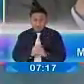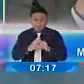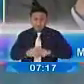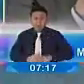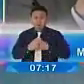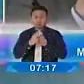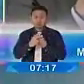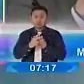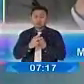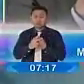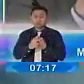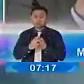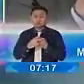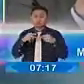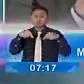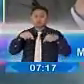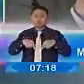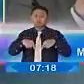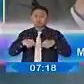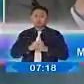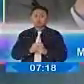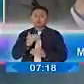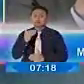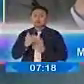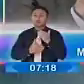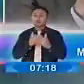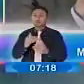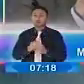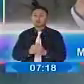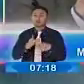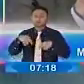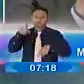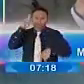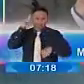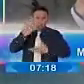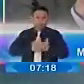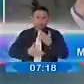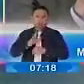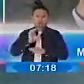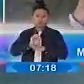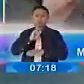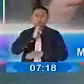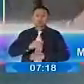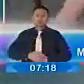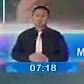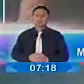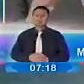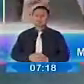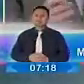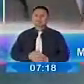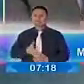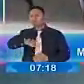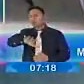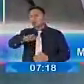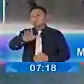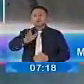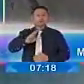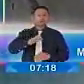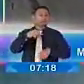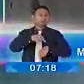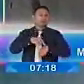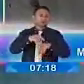arranque de este camino para un acuerdo comercial entre Ecuador y Estados Unidos. En tiempos más o menos, ministro, y